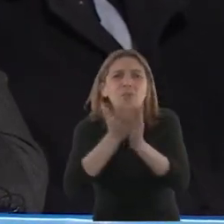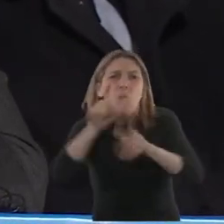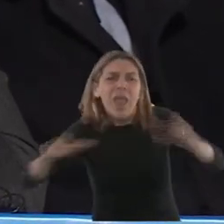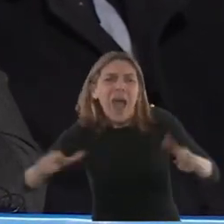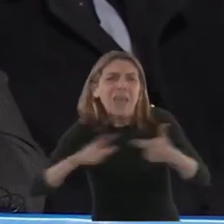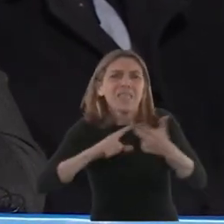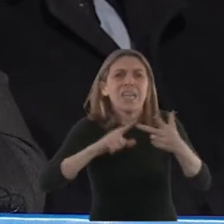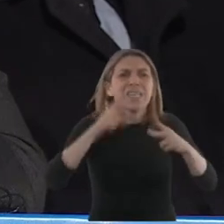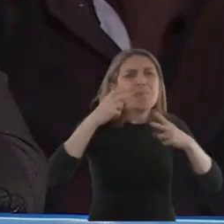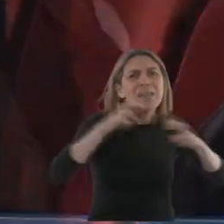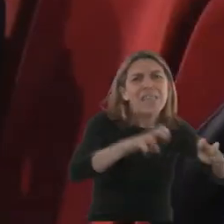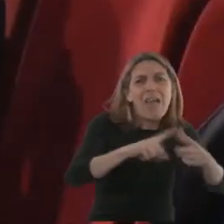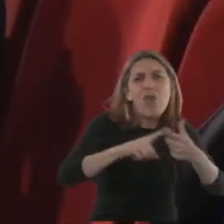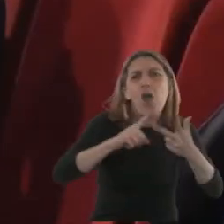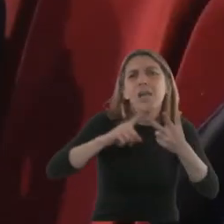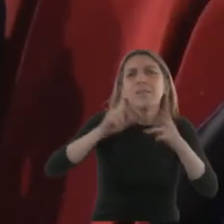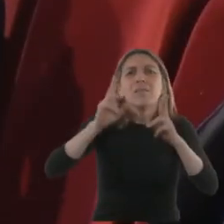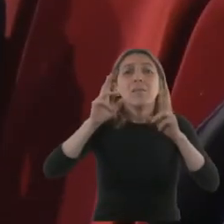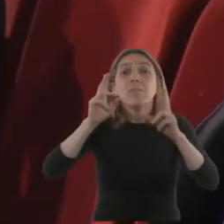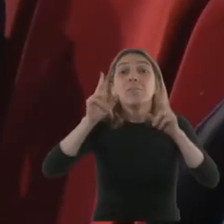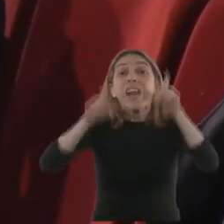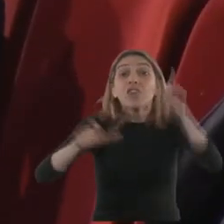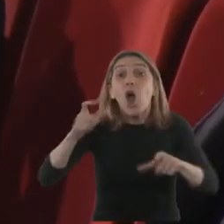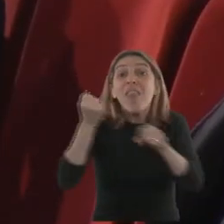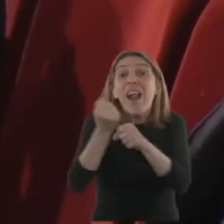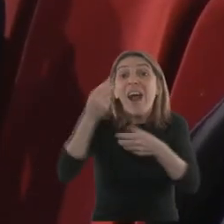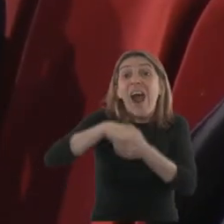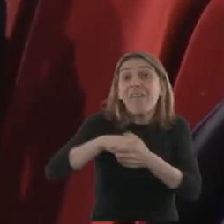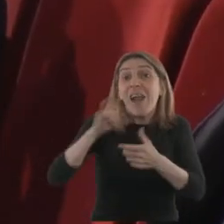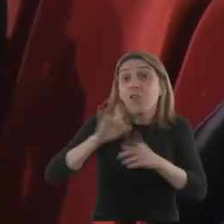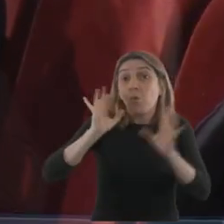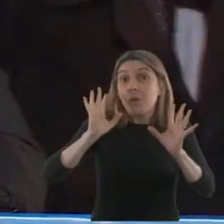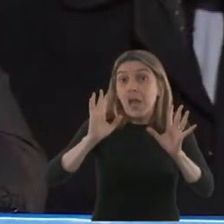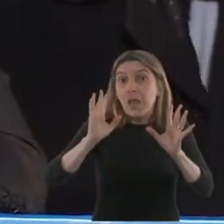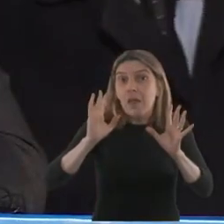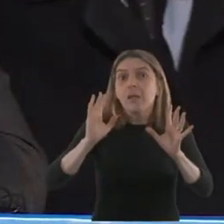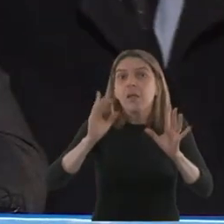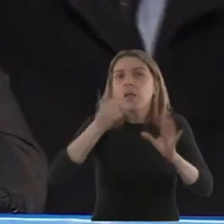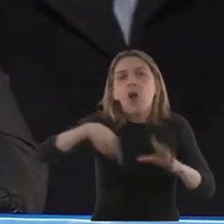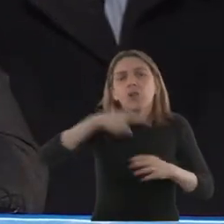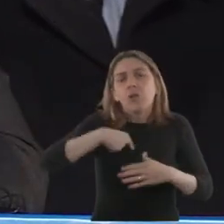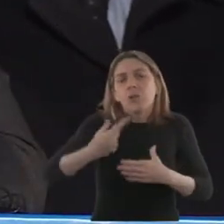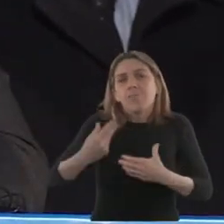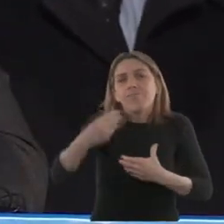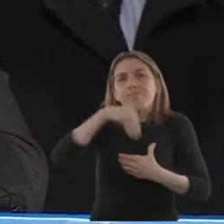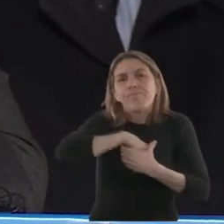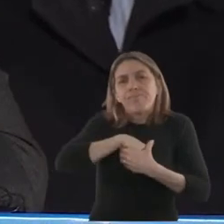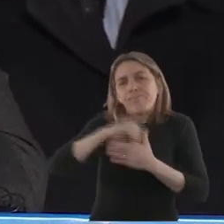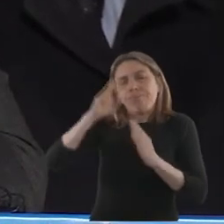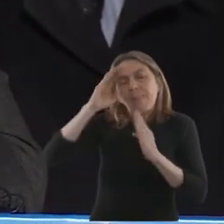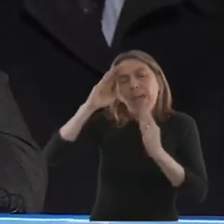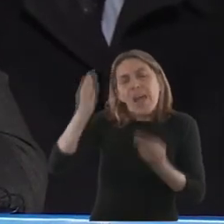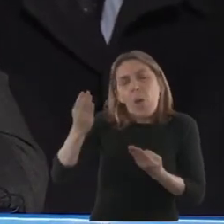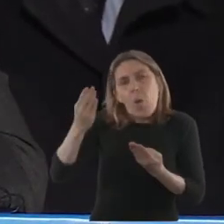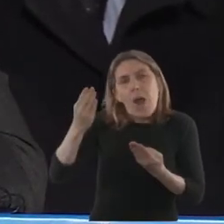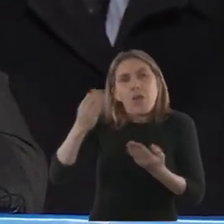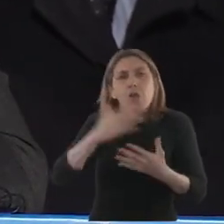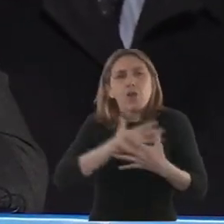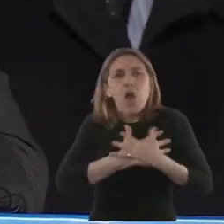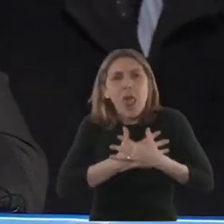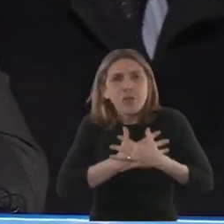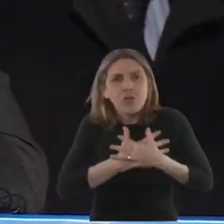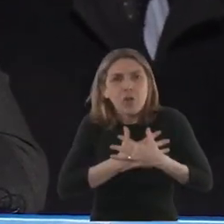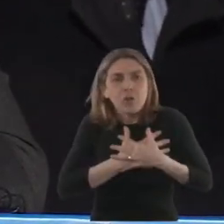y no docentes de nuestra universidad, que llevamos vivos en nuestros recuerdos, en nuestros